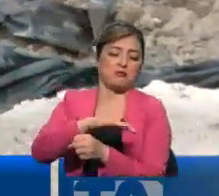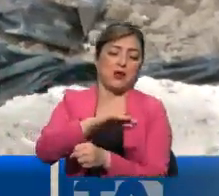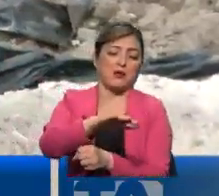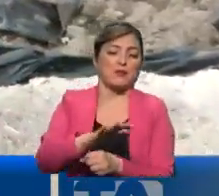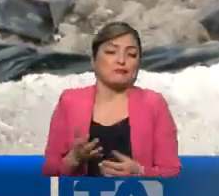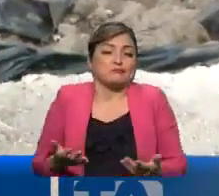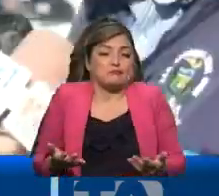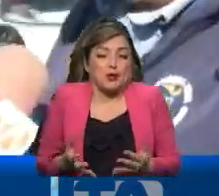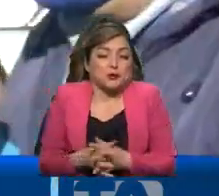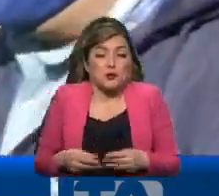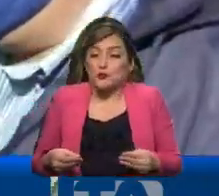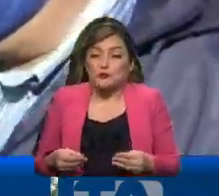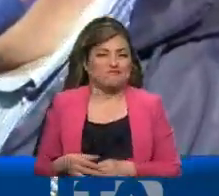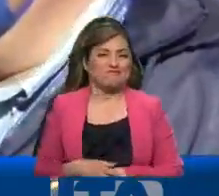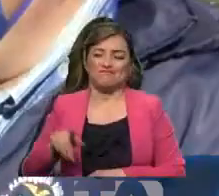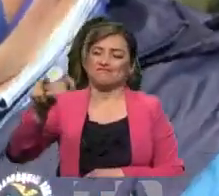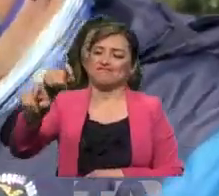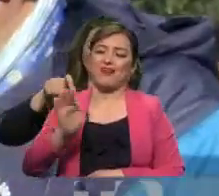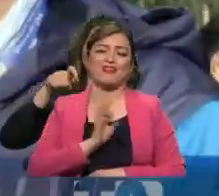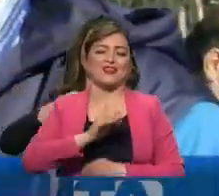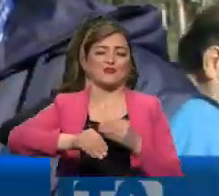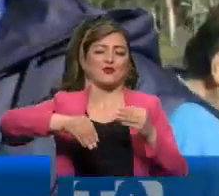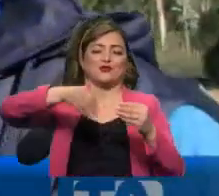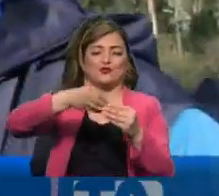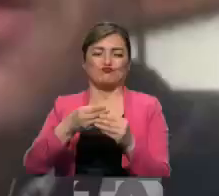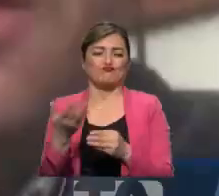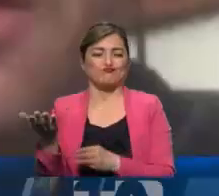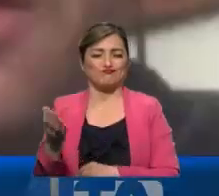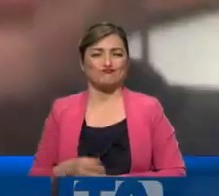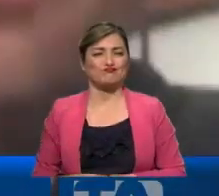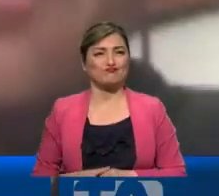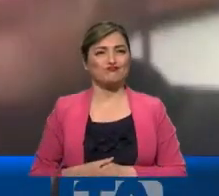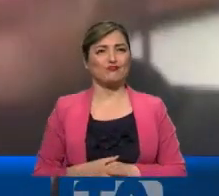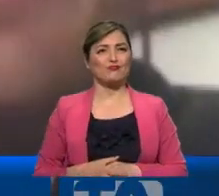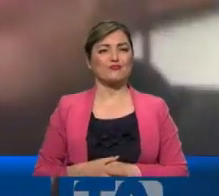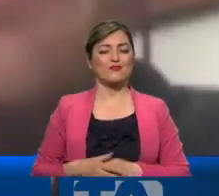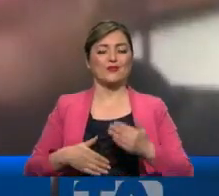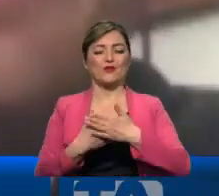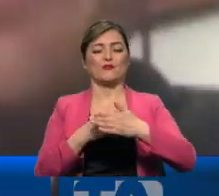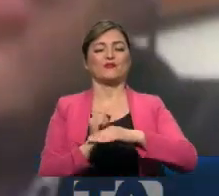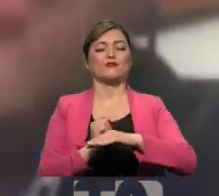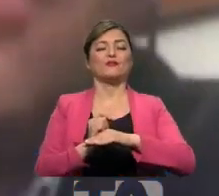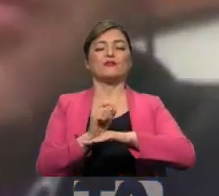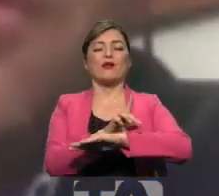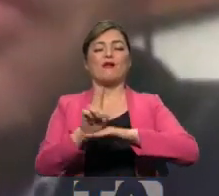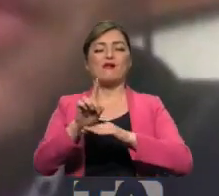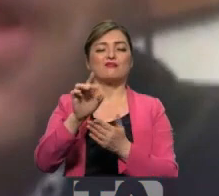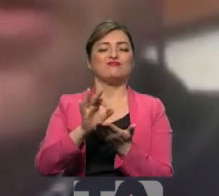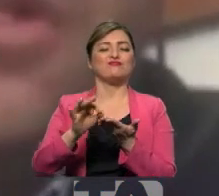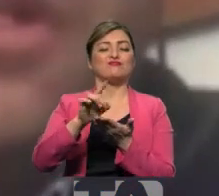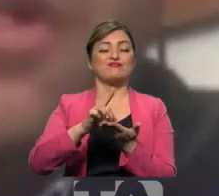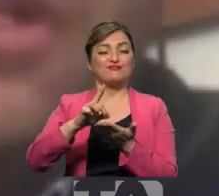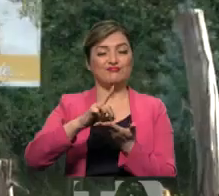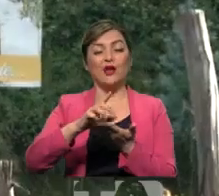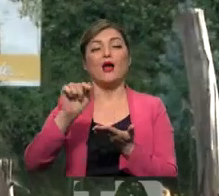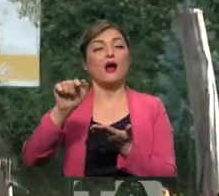lo que hemos hecho pero en definitivamente se necesita ya una inversión técnica no en este sitio el nuevo director distrital de pichincha quien asumió el cargo hace